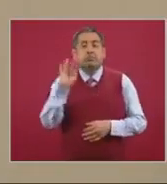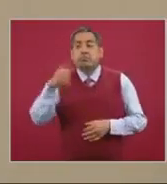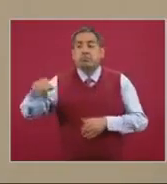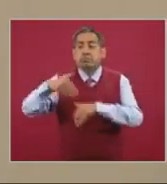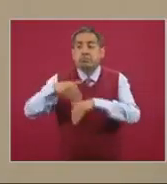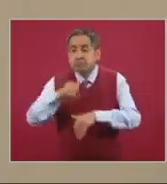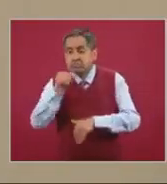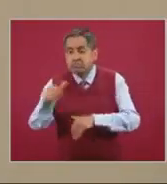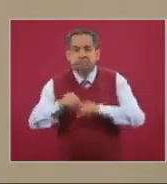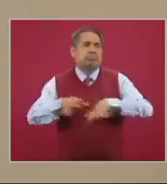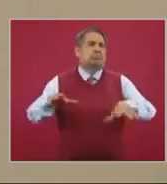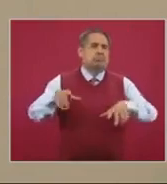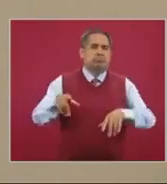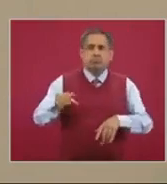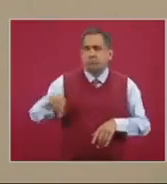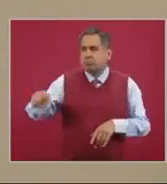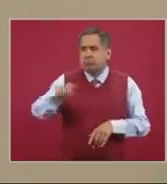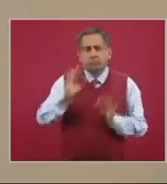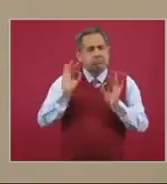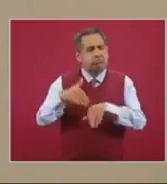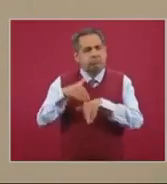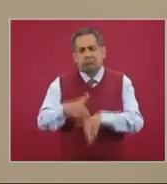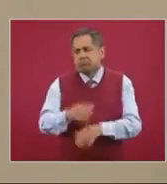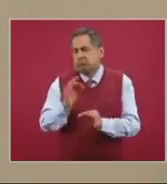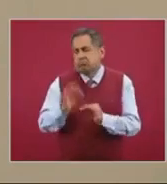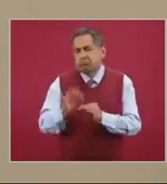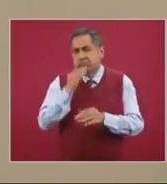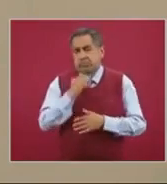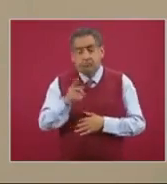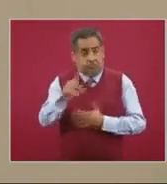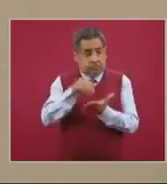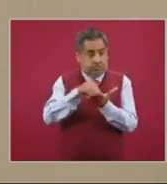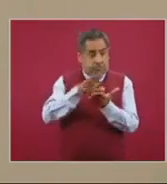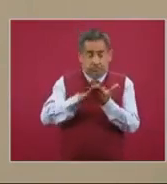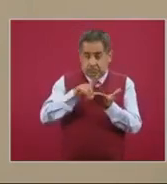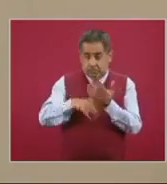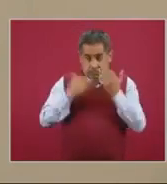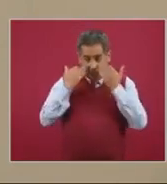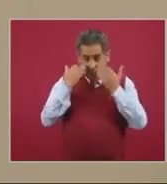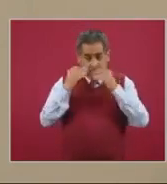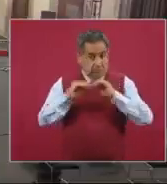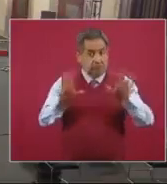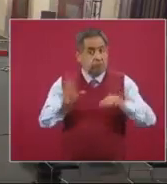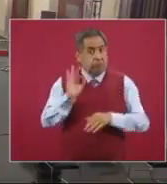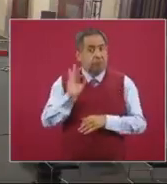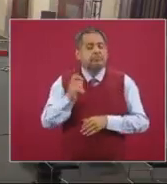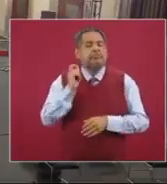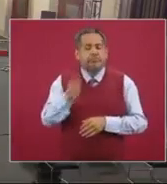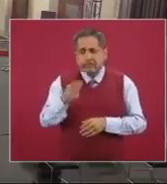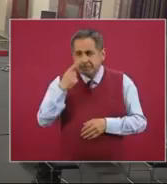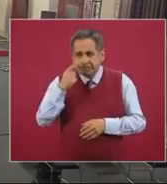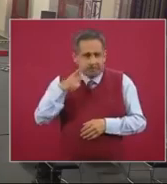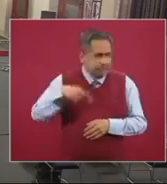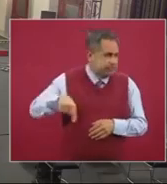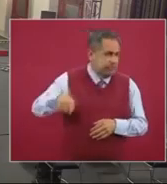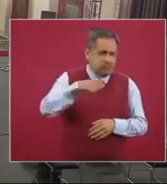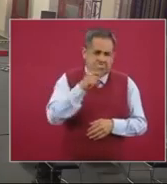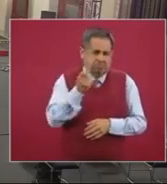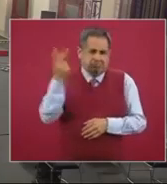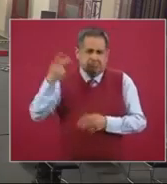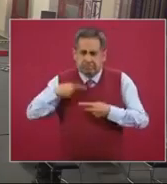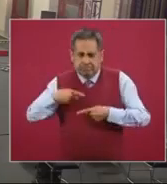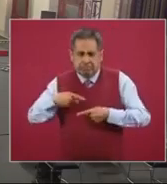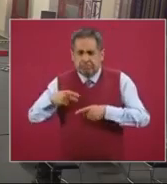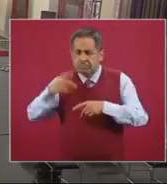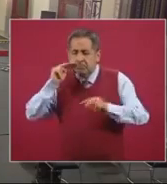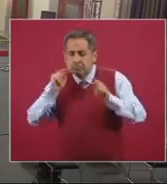las intervenciones. Y notoriamente, esto es un hecho documentado que se puede constatar por cualquiera dentro